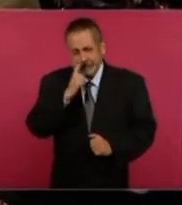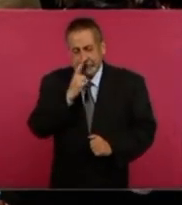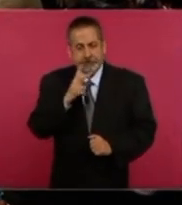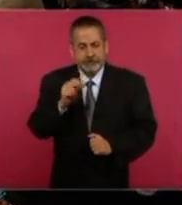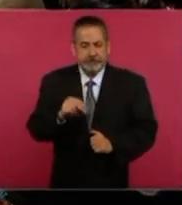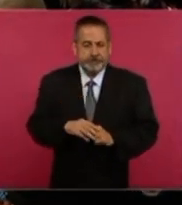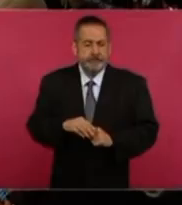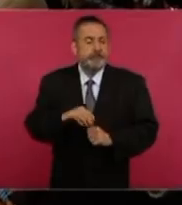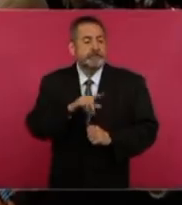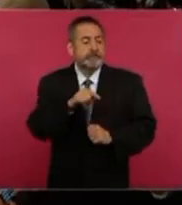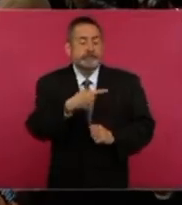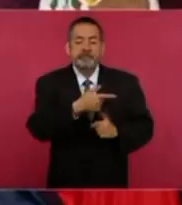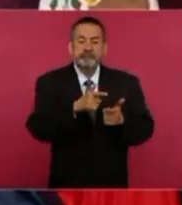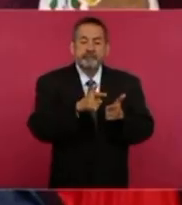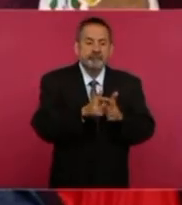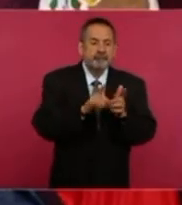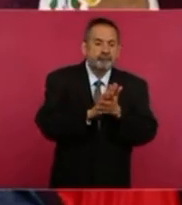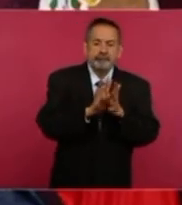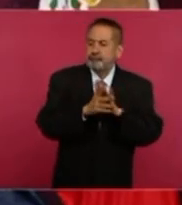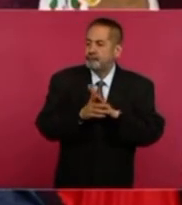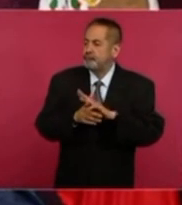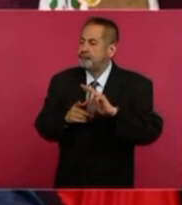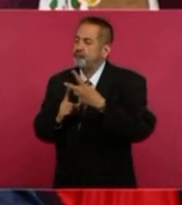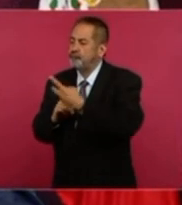las bandas